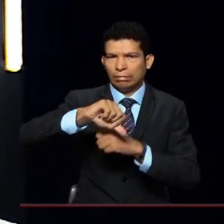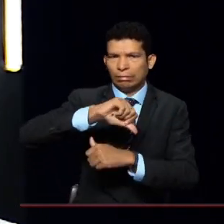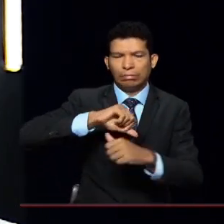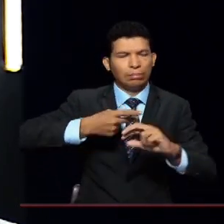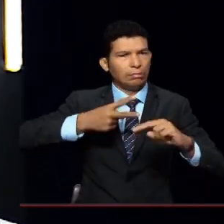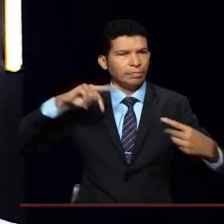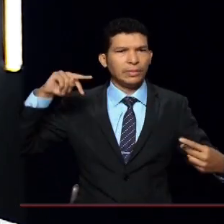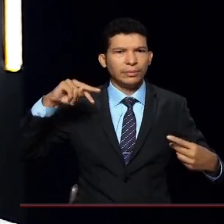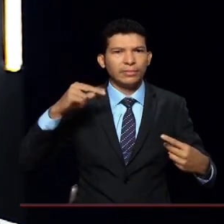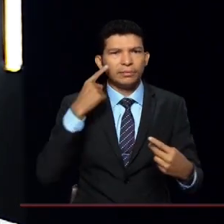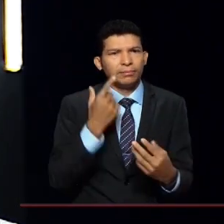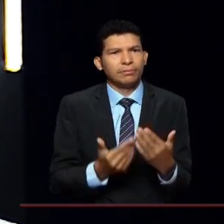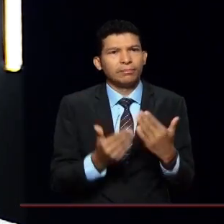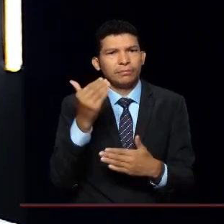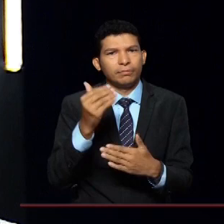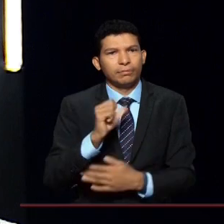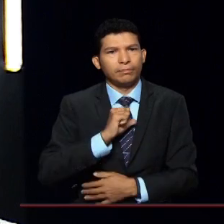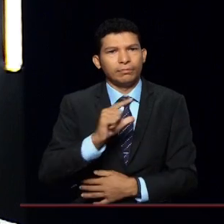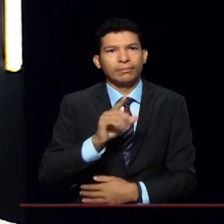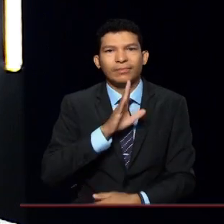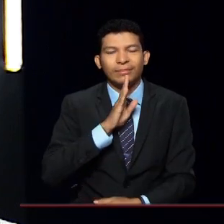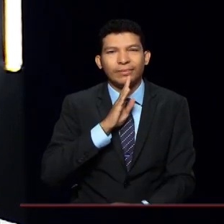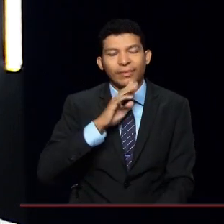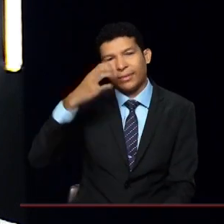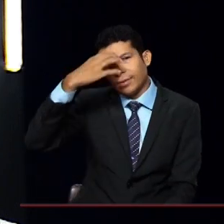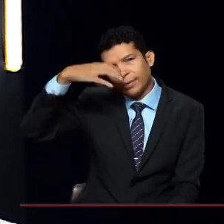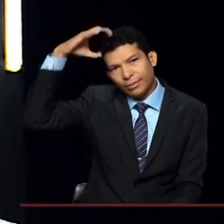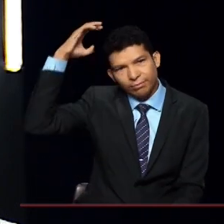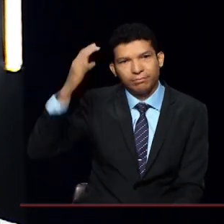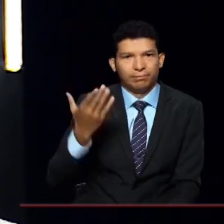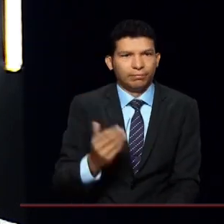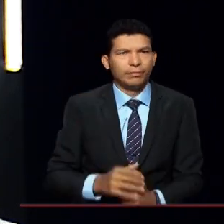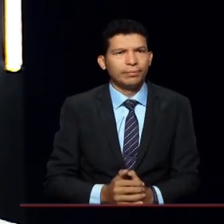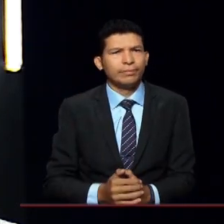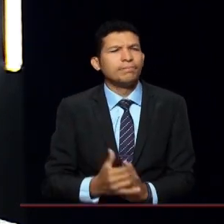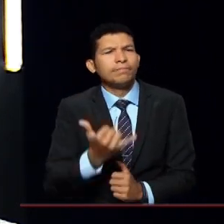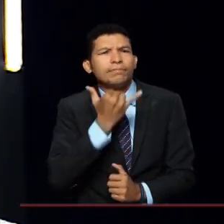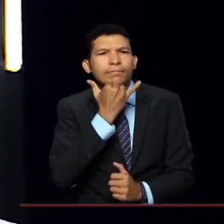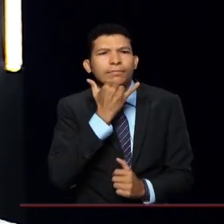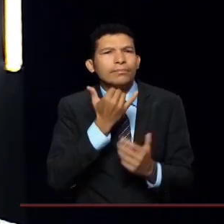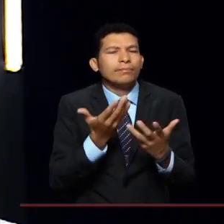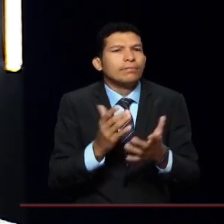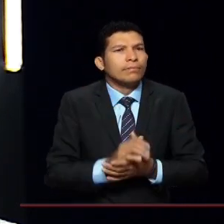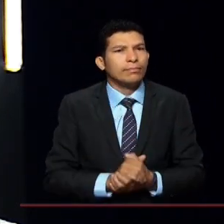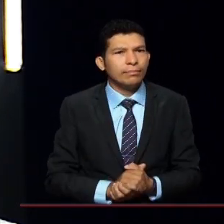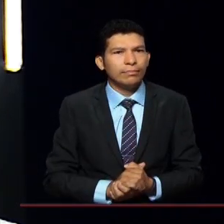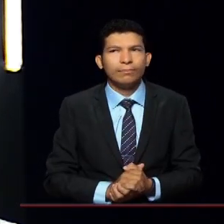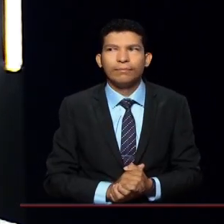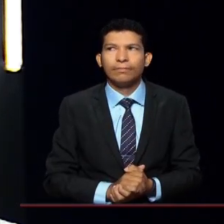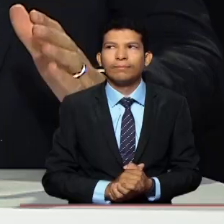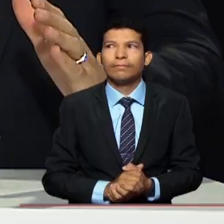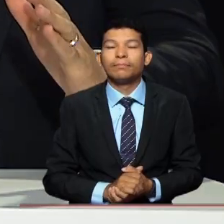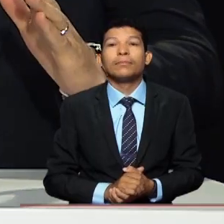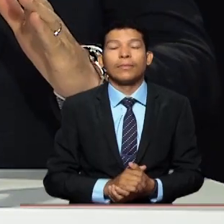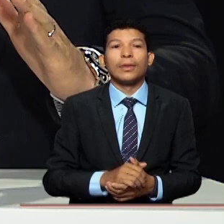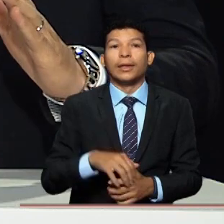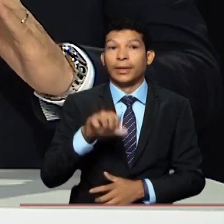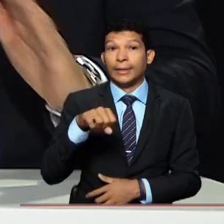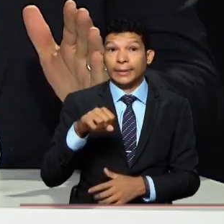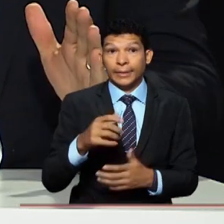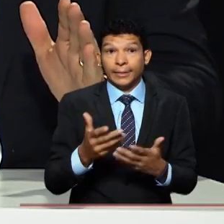un viraje, y empieza a liderar a Alejandro Eder. ¿Qué fue lo que pasó? Sí, digamos lo que